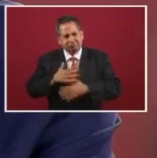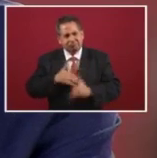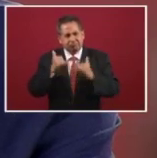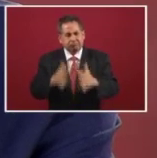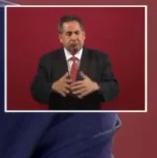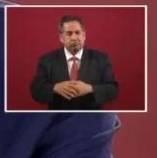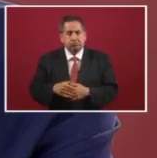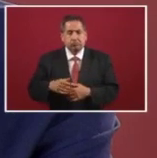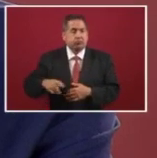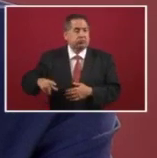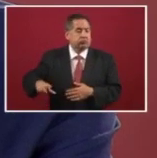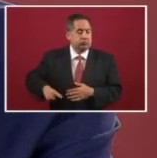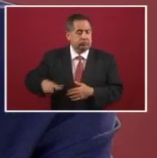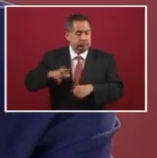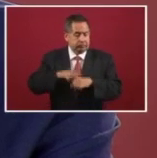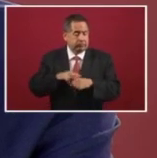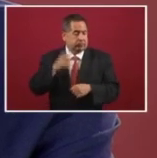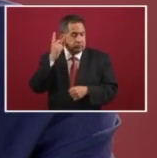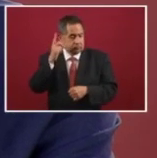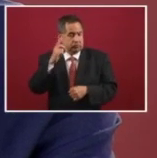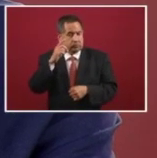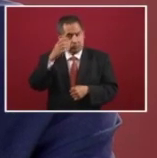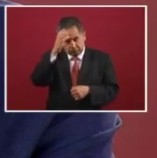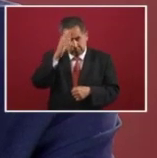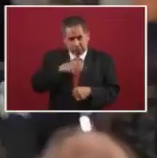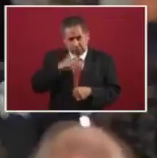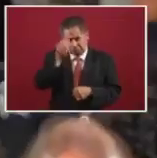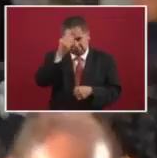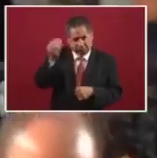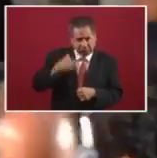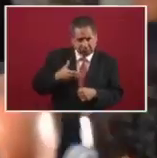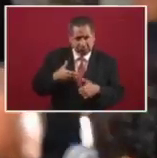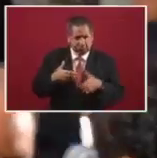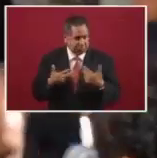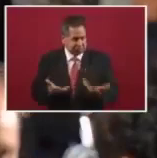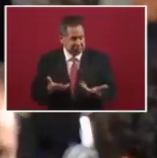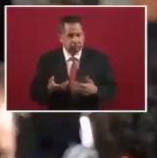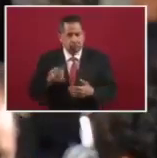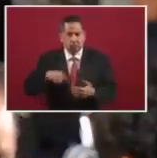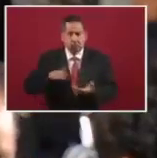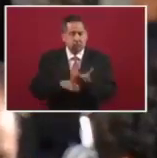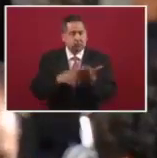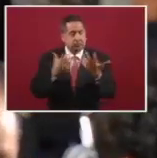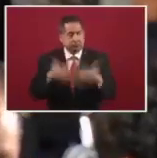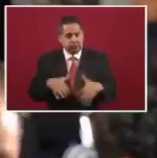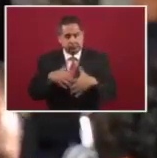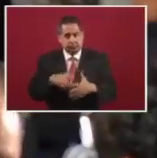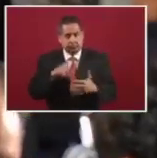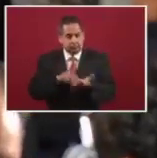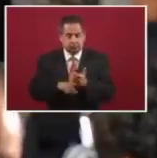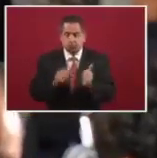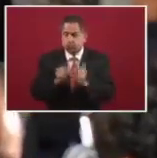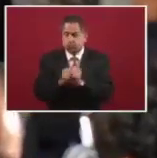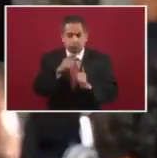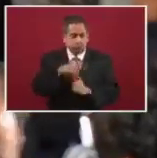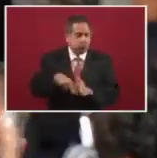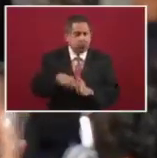los gobernadores de Durango y de Coahuila durante muchos años. Tenemos empresas que vienen con